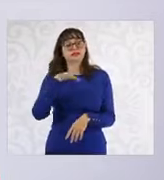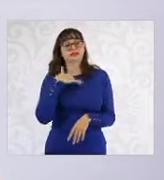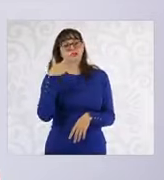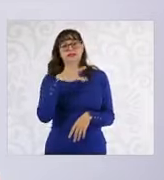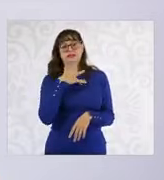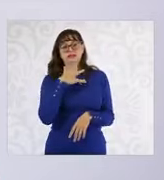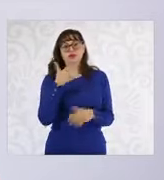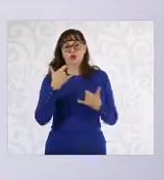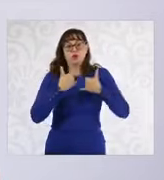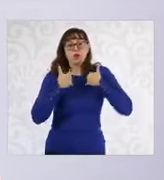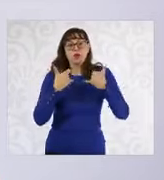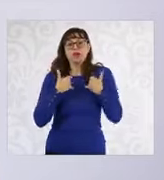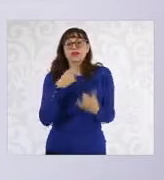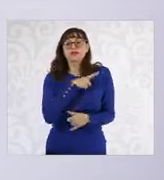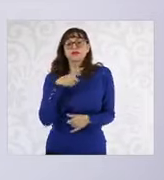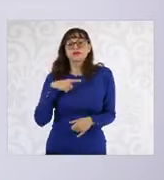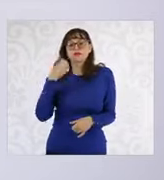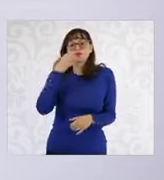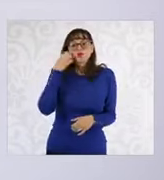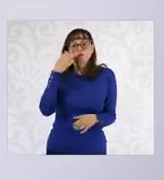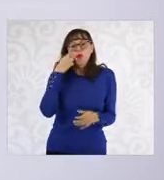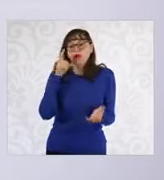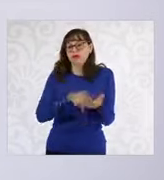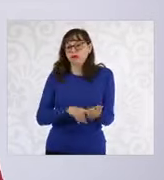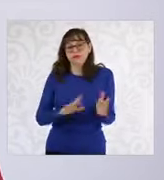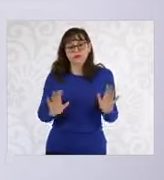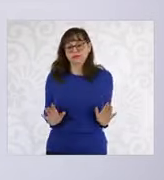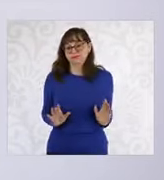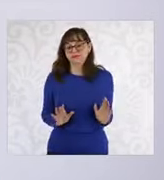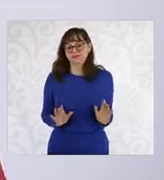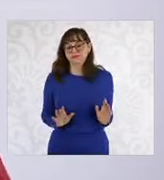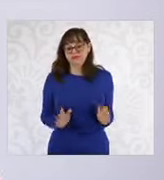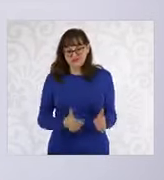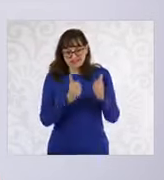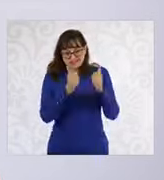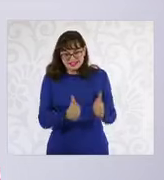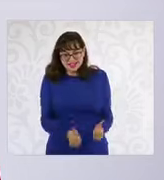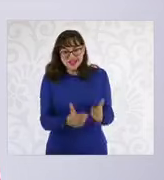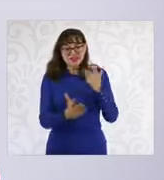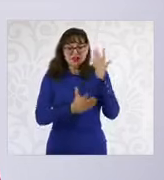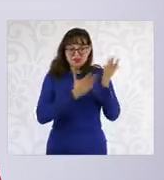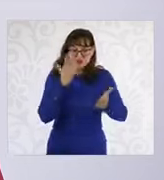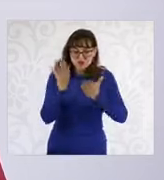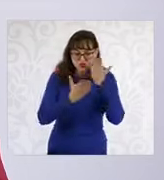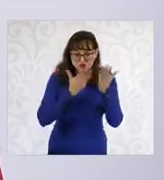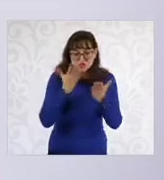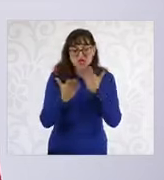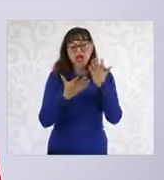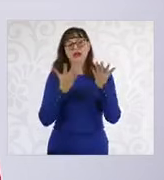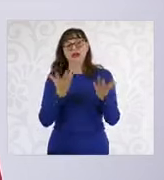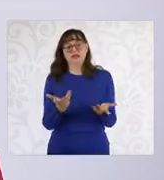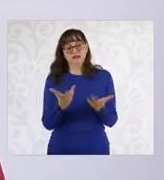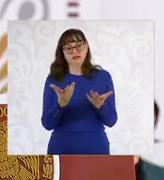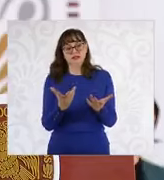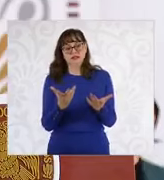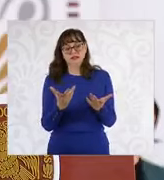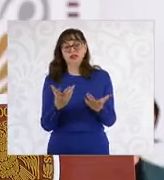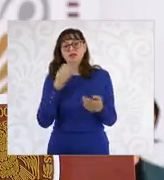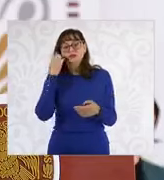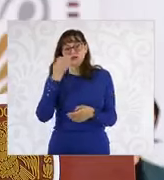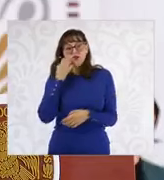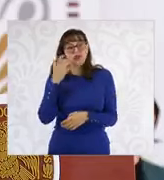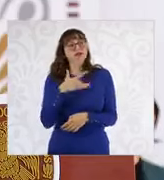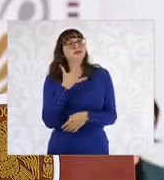los jóvenes estén en la escuela. Queremos que estén ahí, que permanezcan en la escuela los atraiga, que